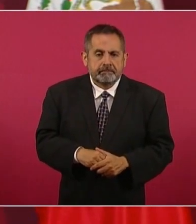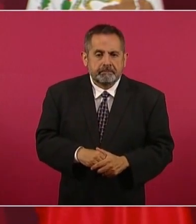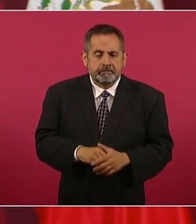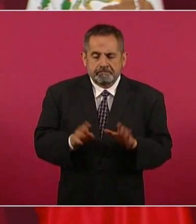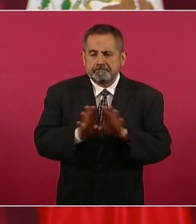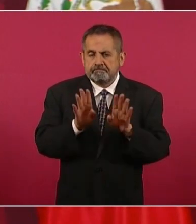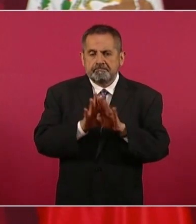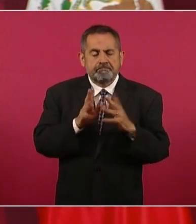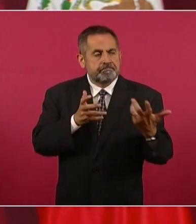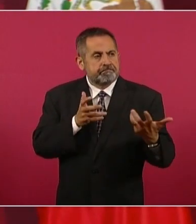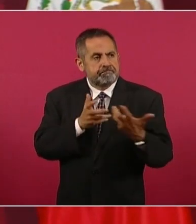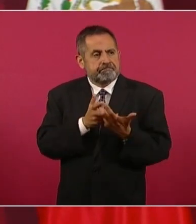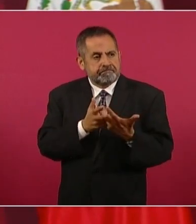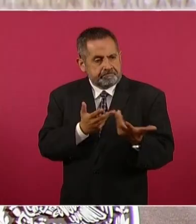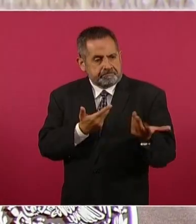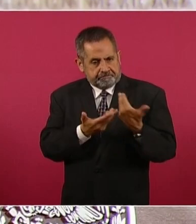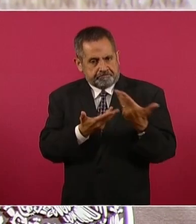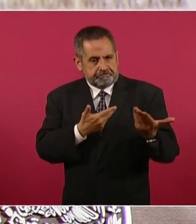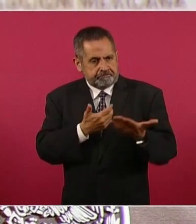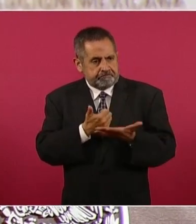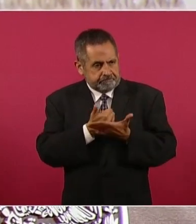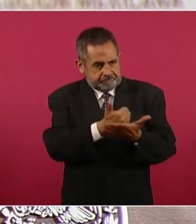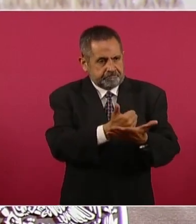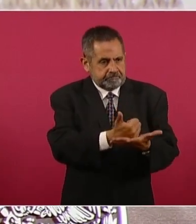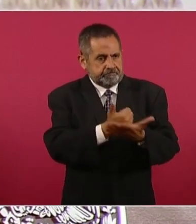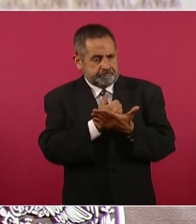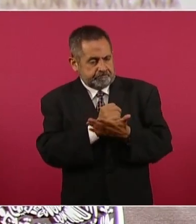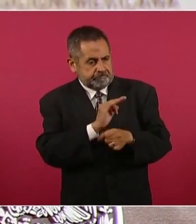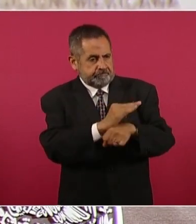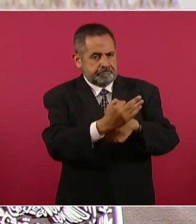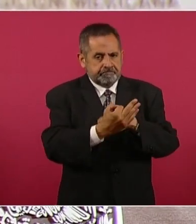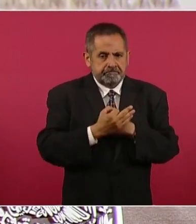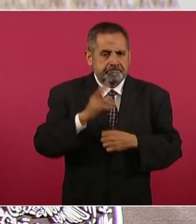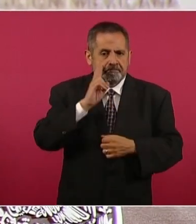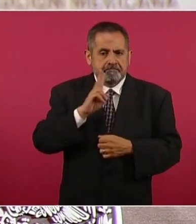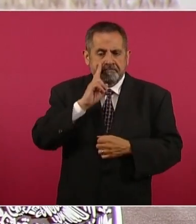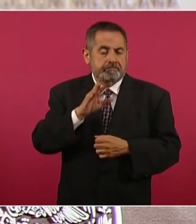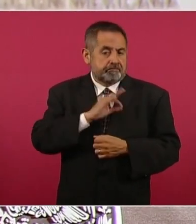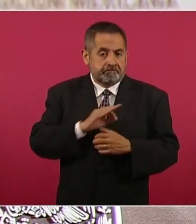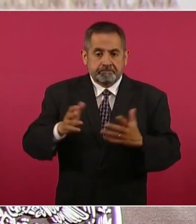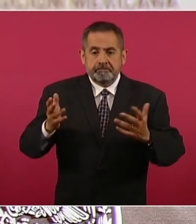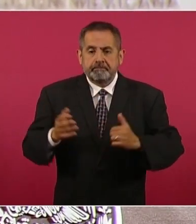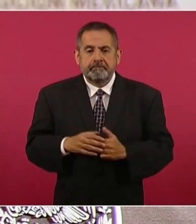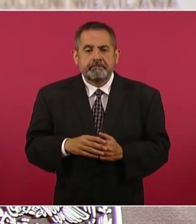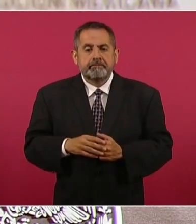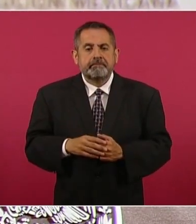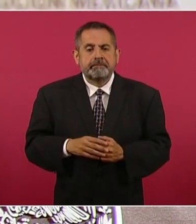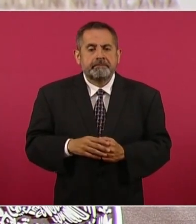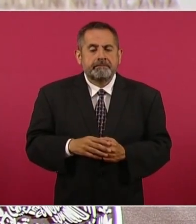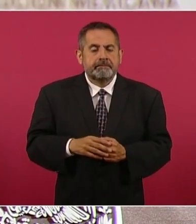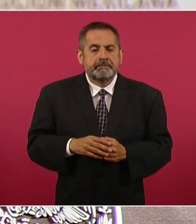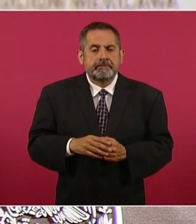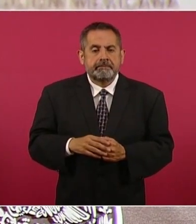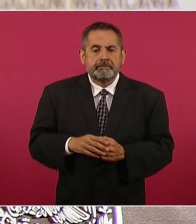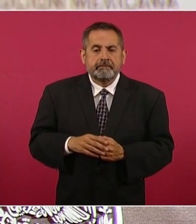¿Cómo? Ayudarnos en el caso de que